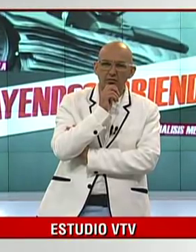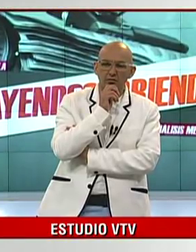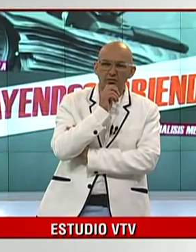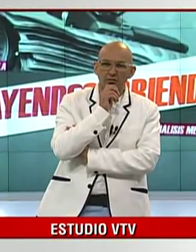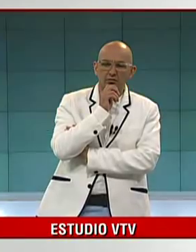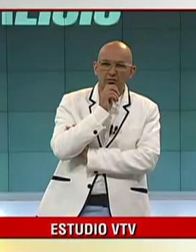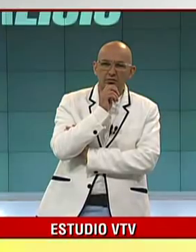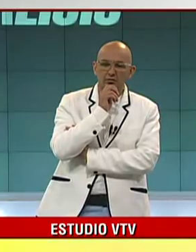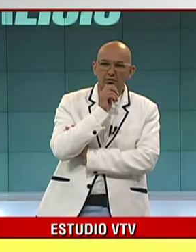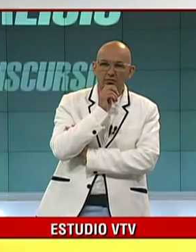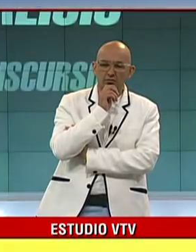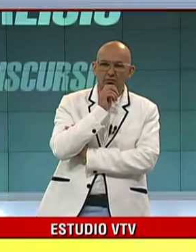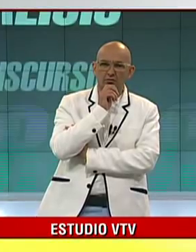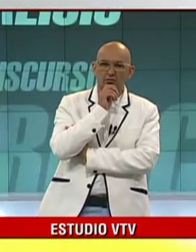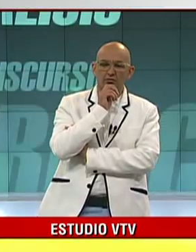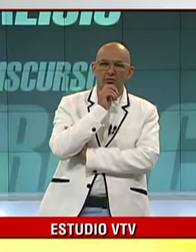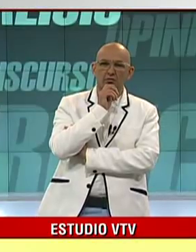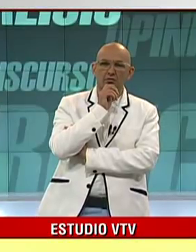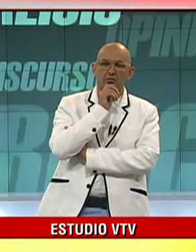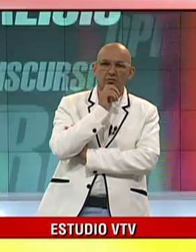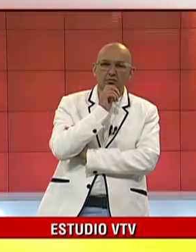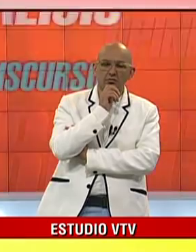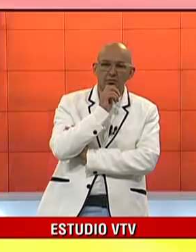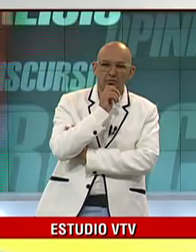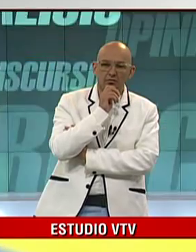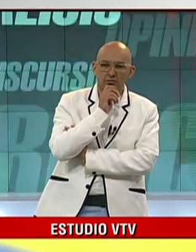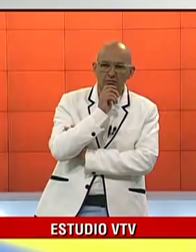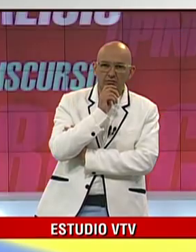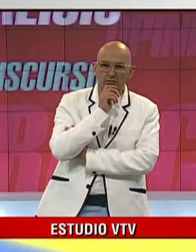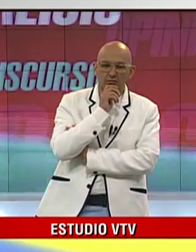Estoy seguro de eso. Segurísimo.